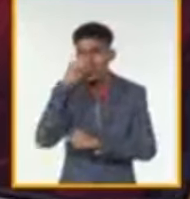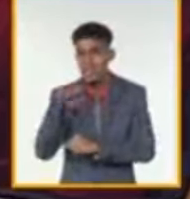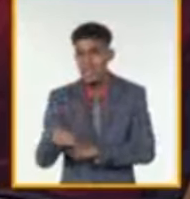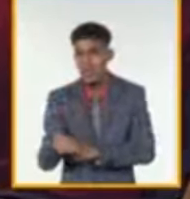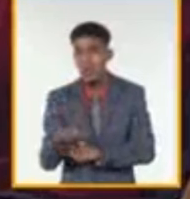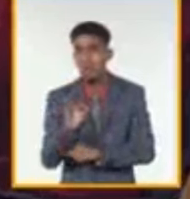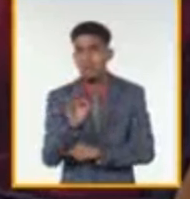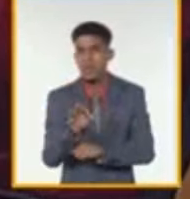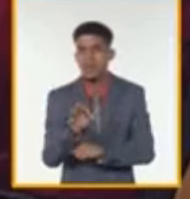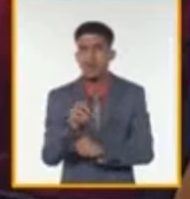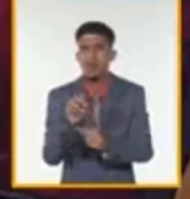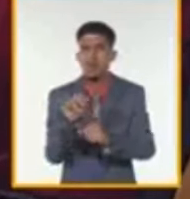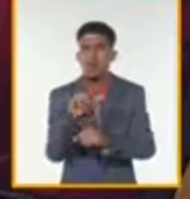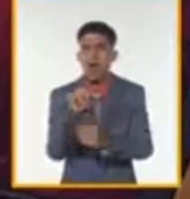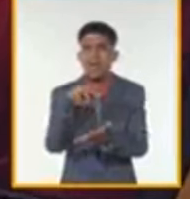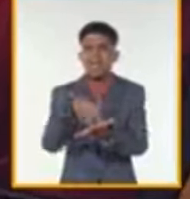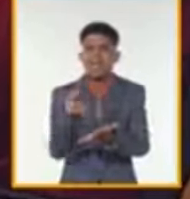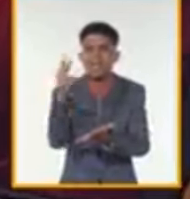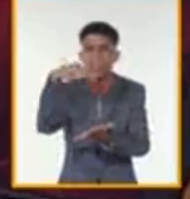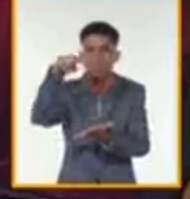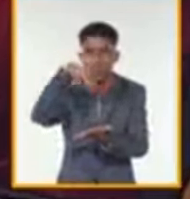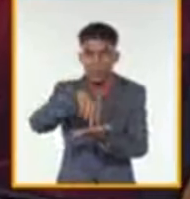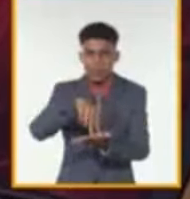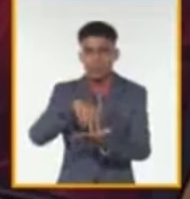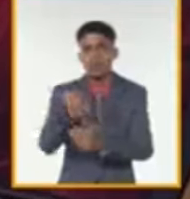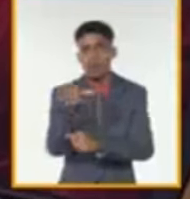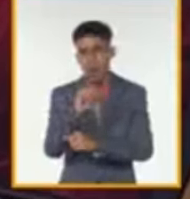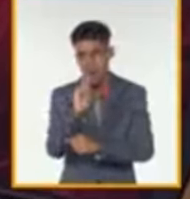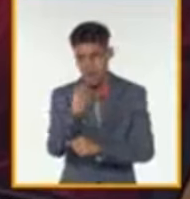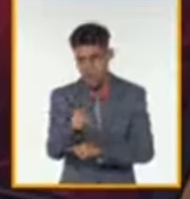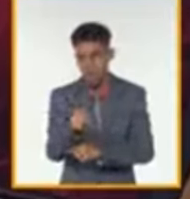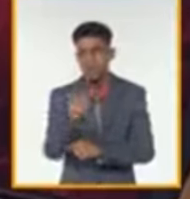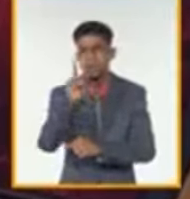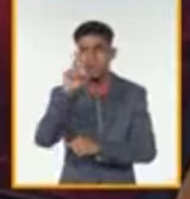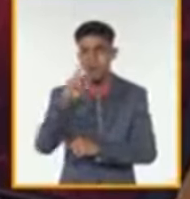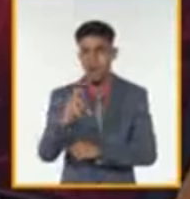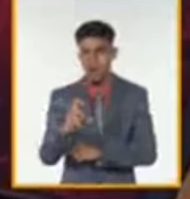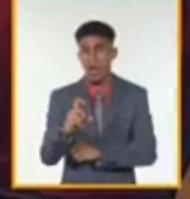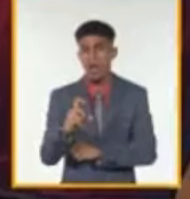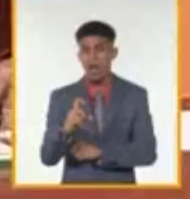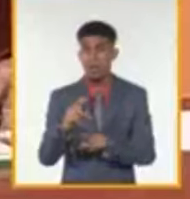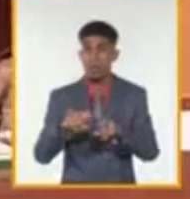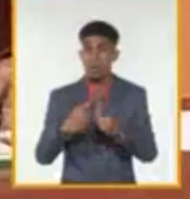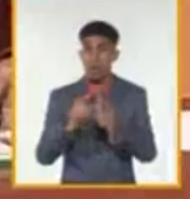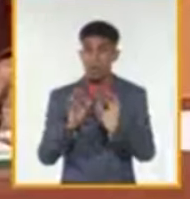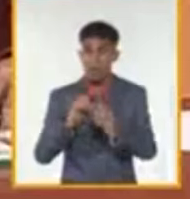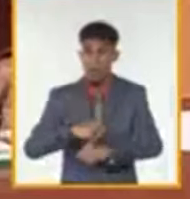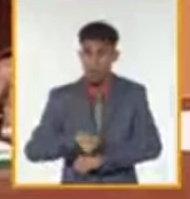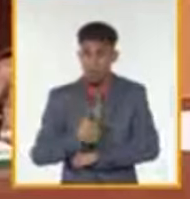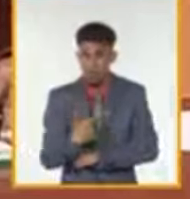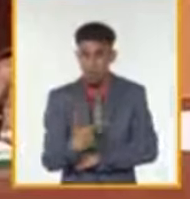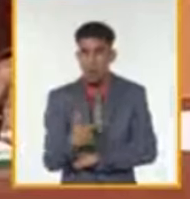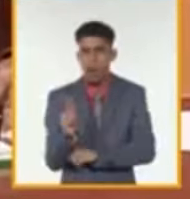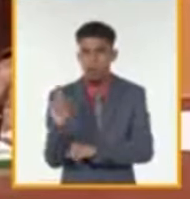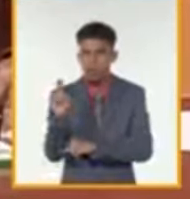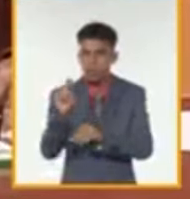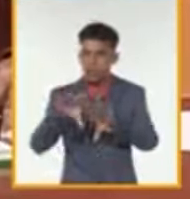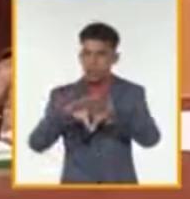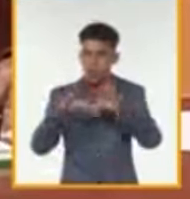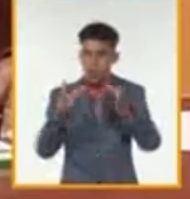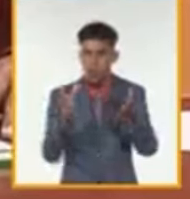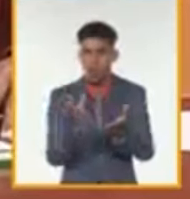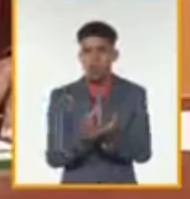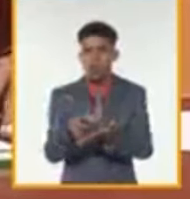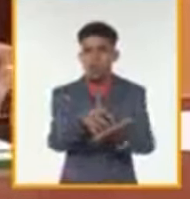en en diferentes comunidades nuestras que que también va a ayudar a que a que llegue la cultura y recreación a la a todos los consejos populares y las